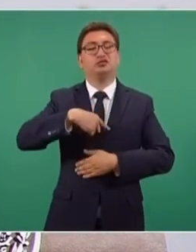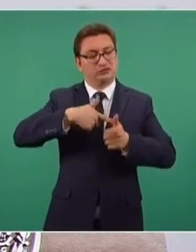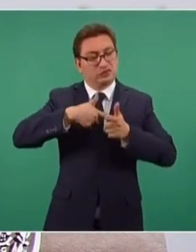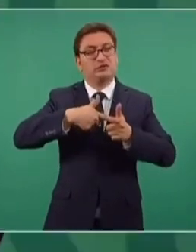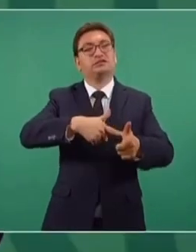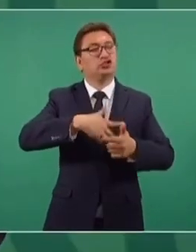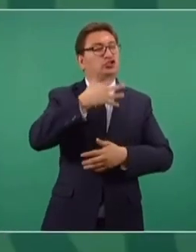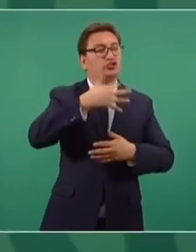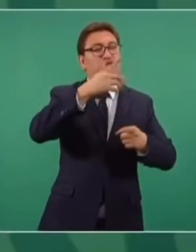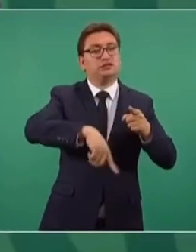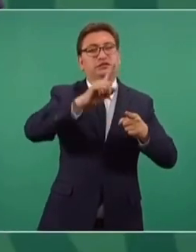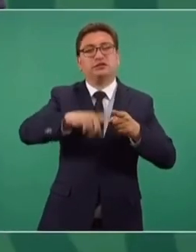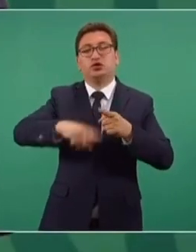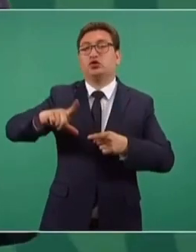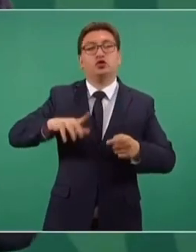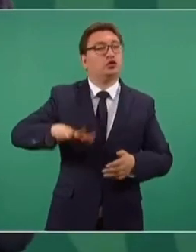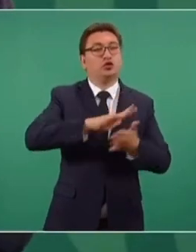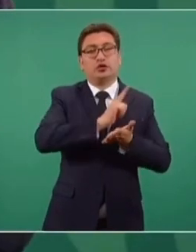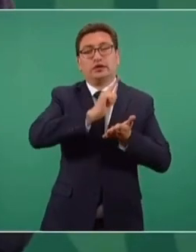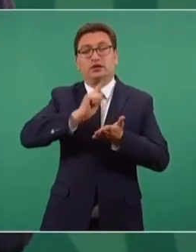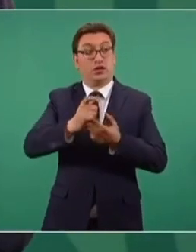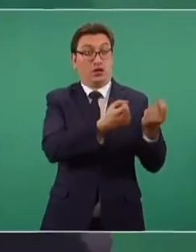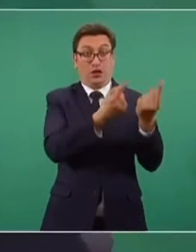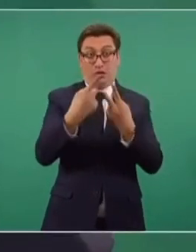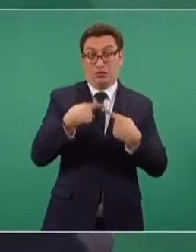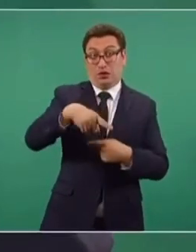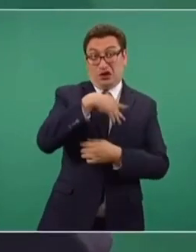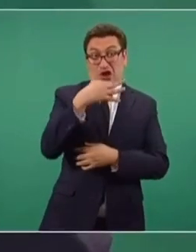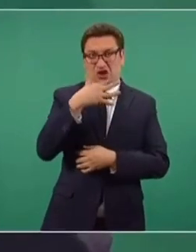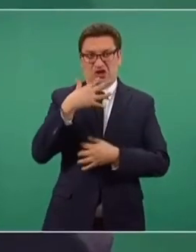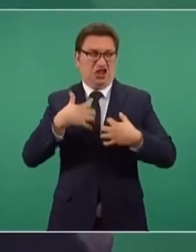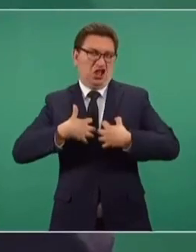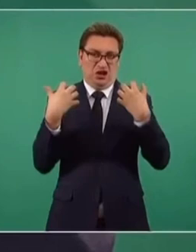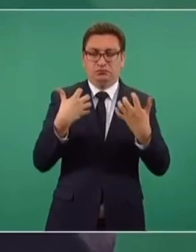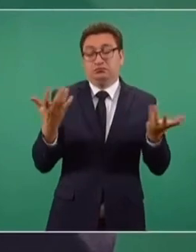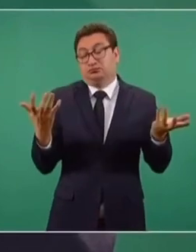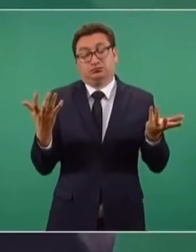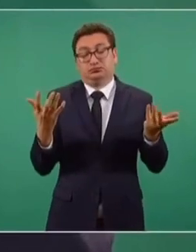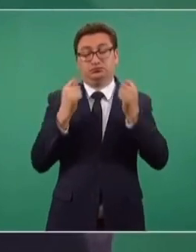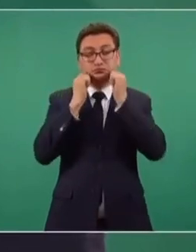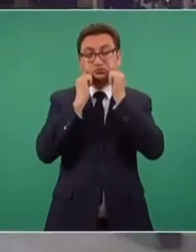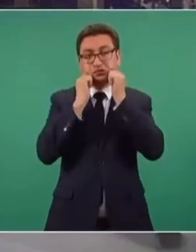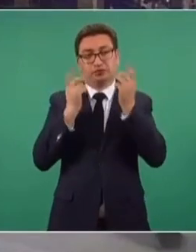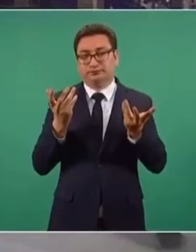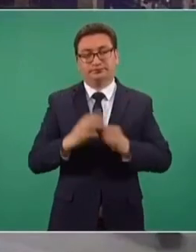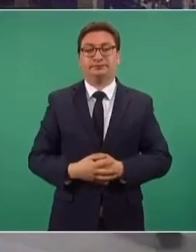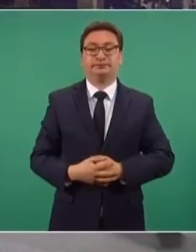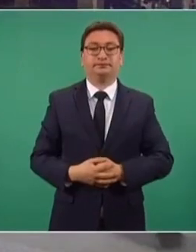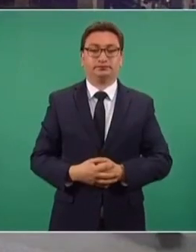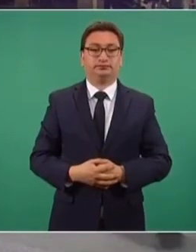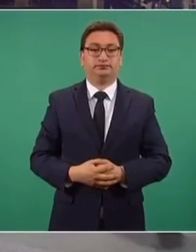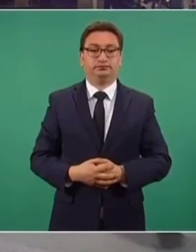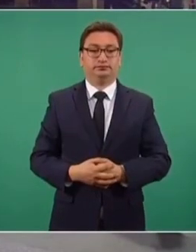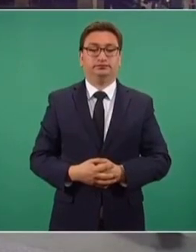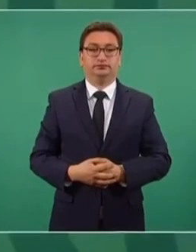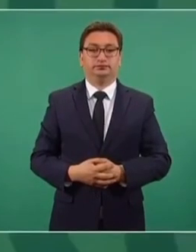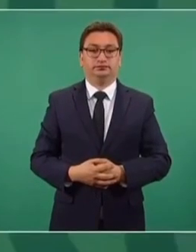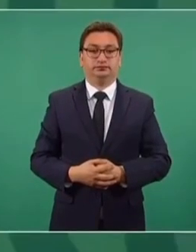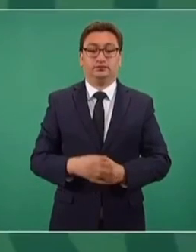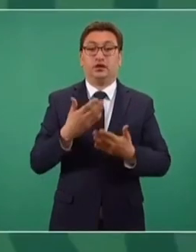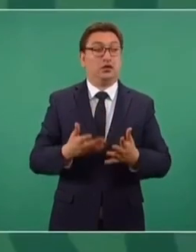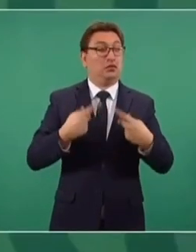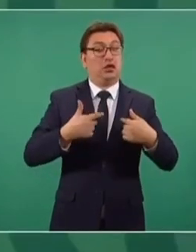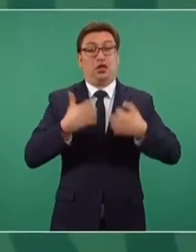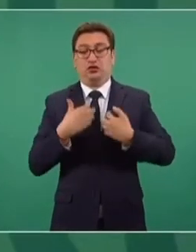limpiando de corrupción al gobierno, aunque se enojen los corruptos. Ahora están desatados